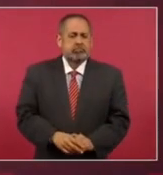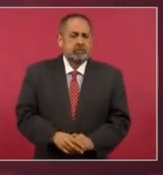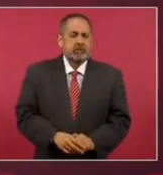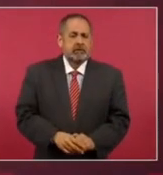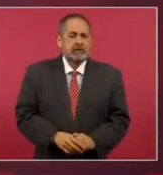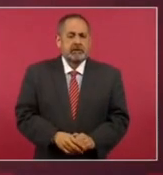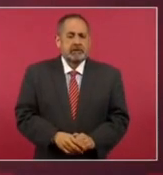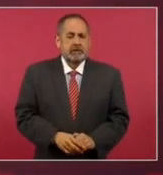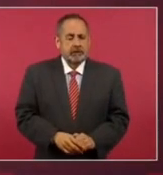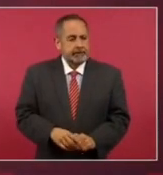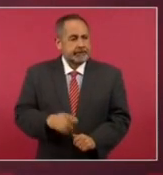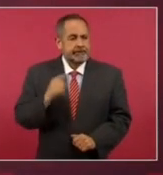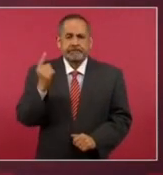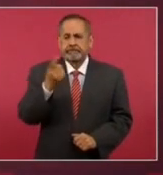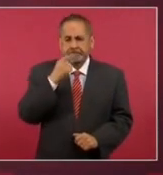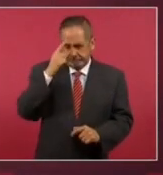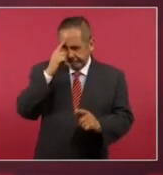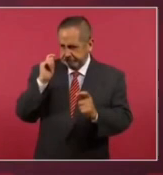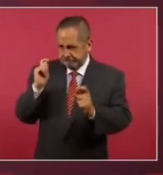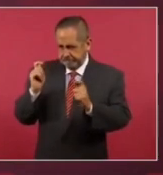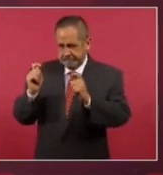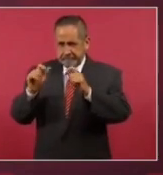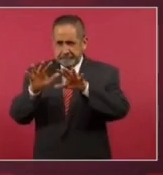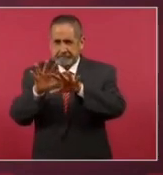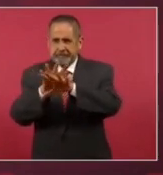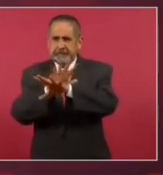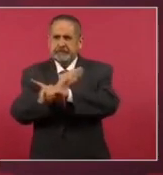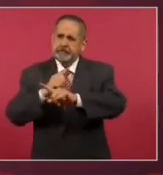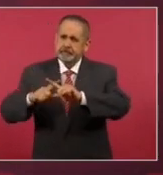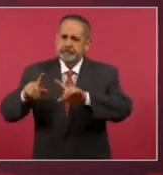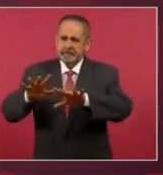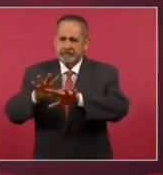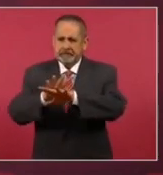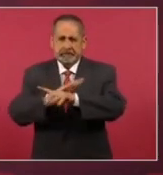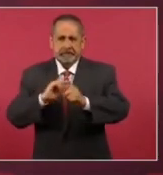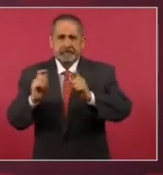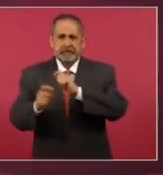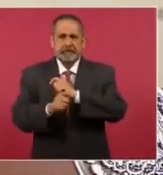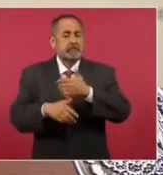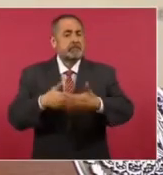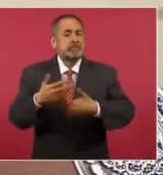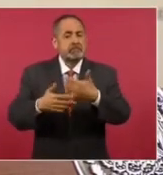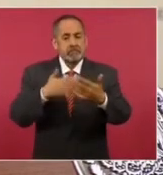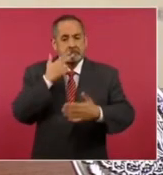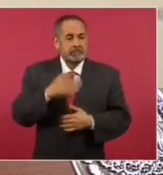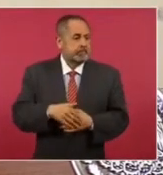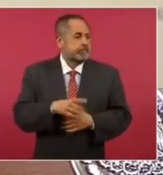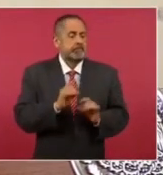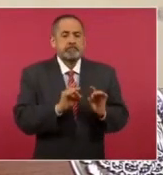un proceso de transformación que se está llevando a cabo y hay una reacción.